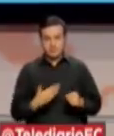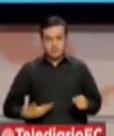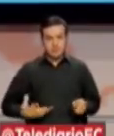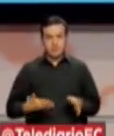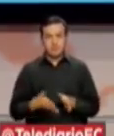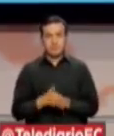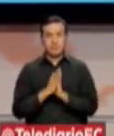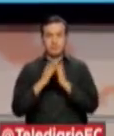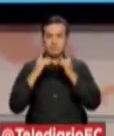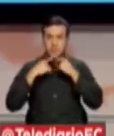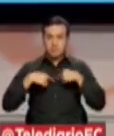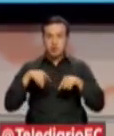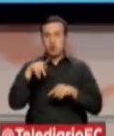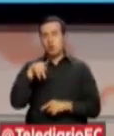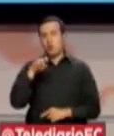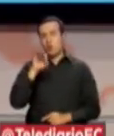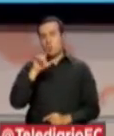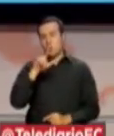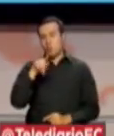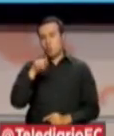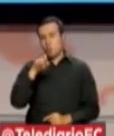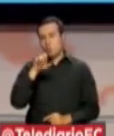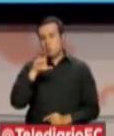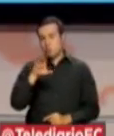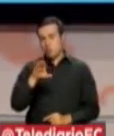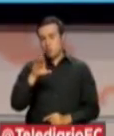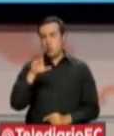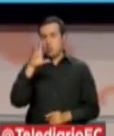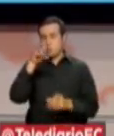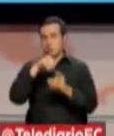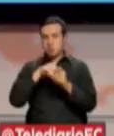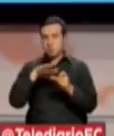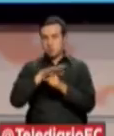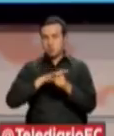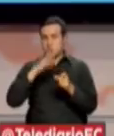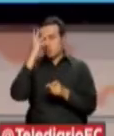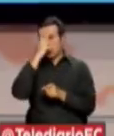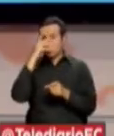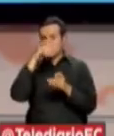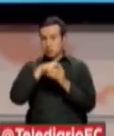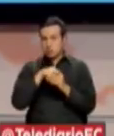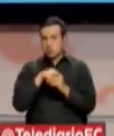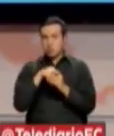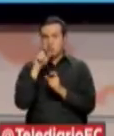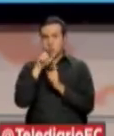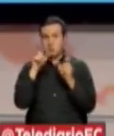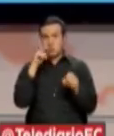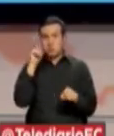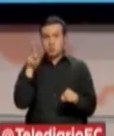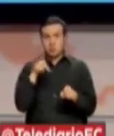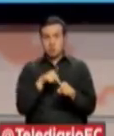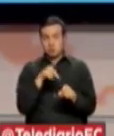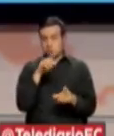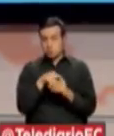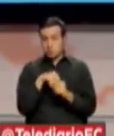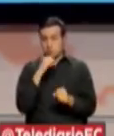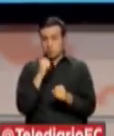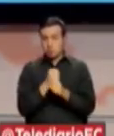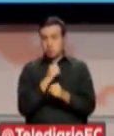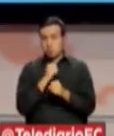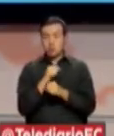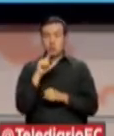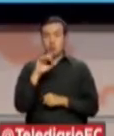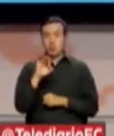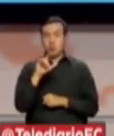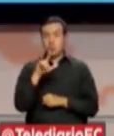decreto de que flote la flota petrolera ecuatoriana se instale en esmeraldas hay gente preparada para instalar para trabajar en propiedad